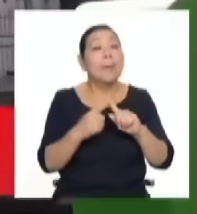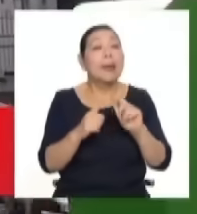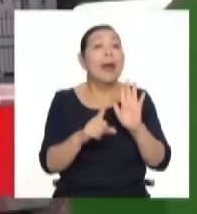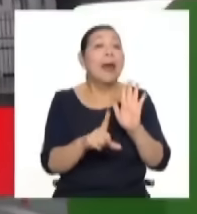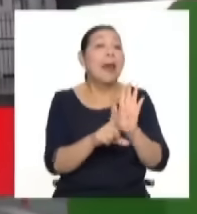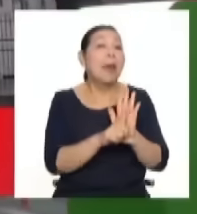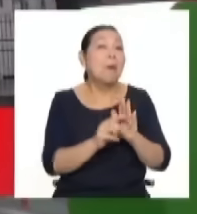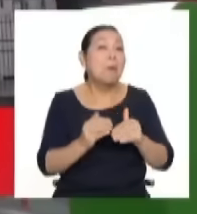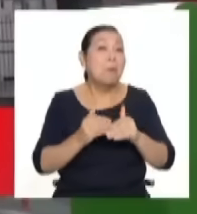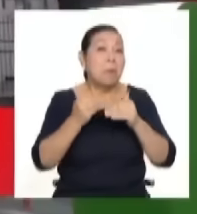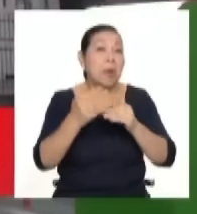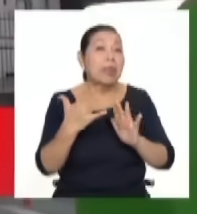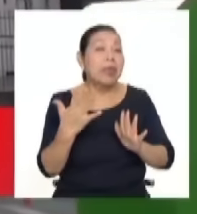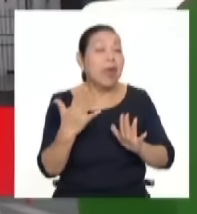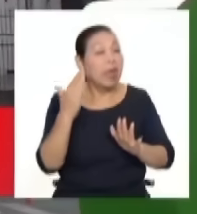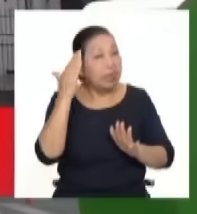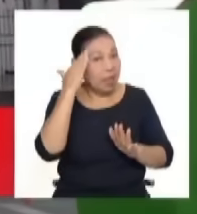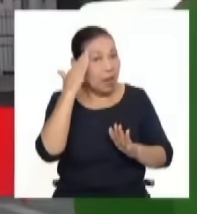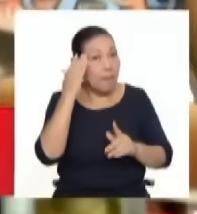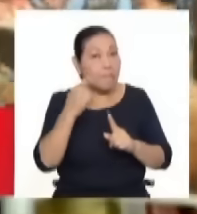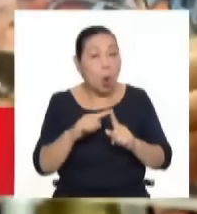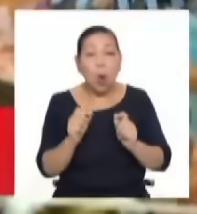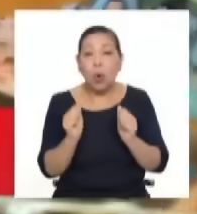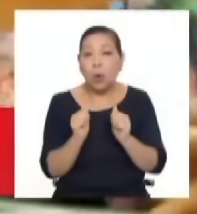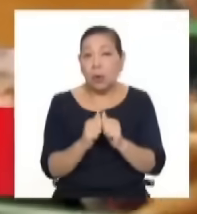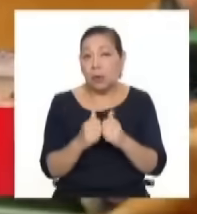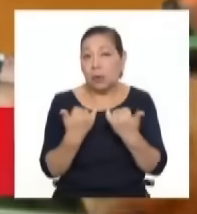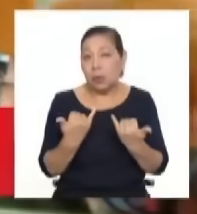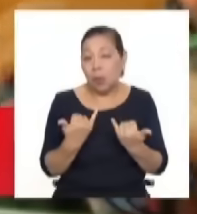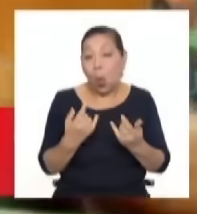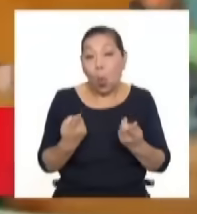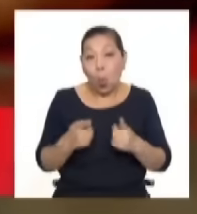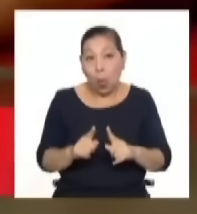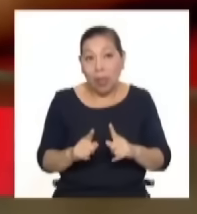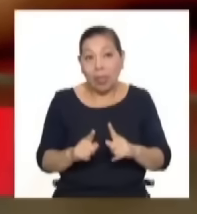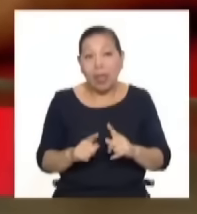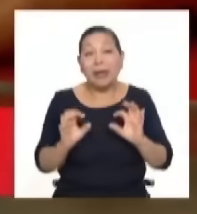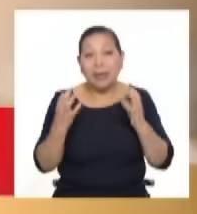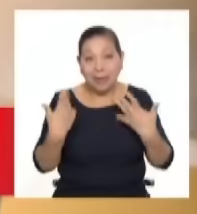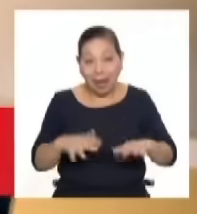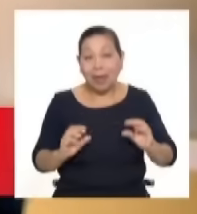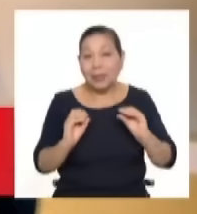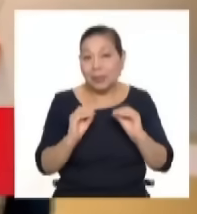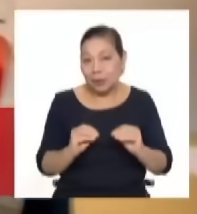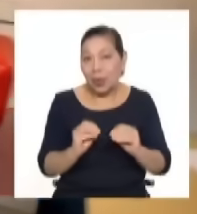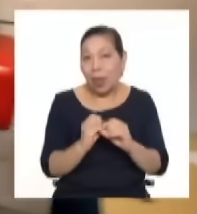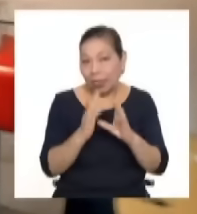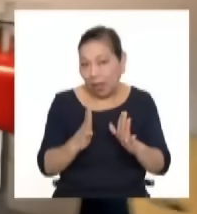en el plazo máximo de 10 días calendario contados desde su entrada en vigor.